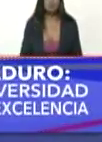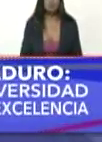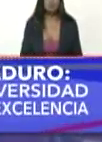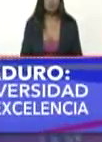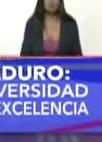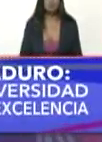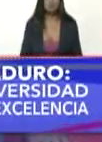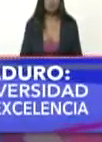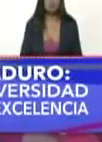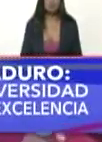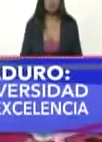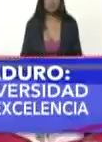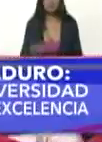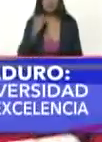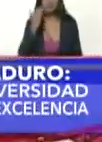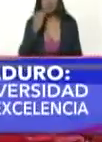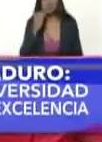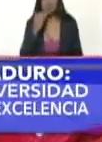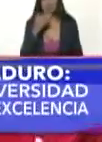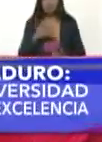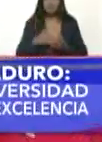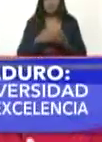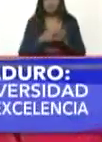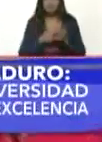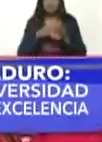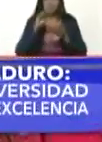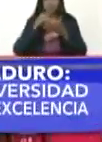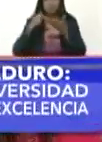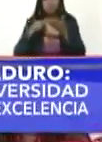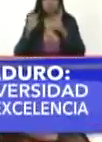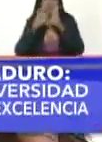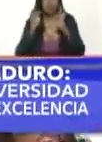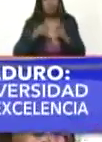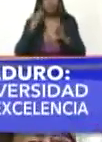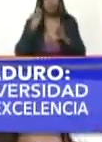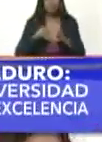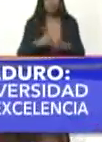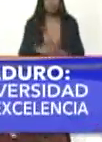al lado del Comando Estratégico Operacional,